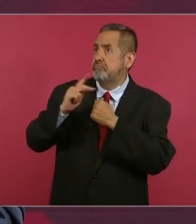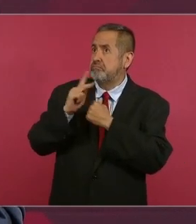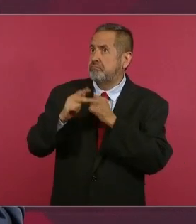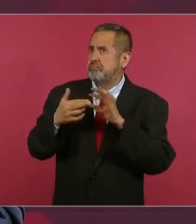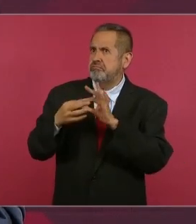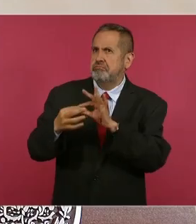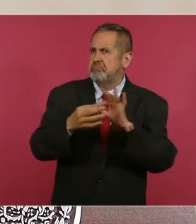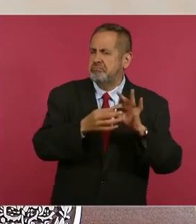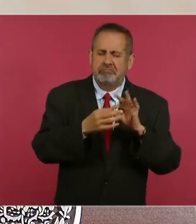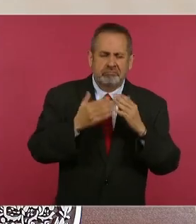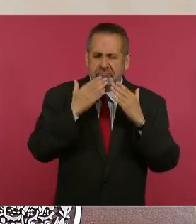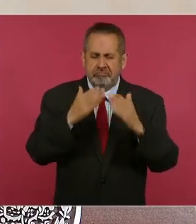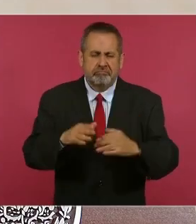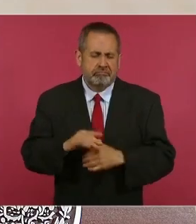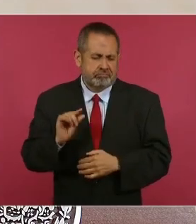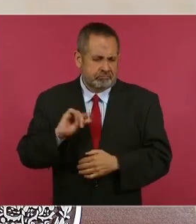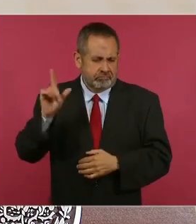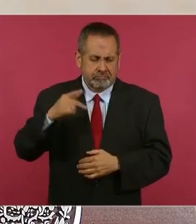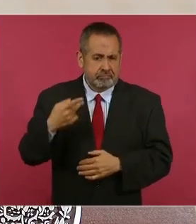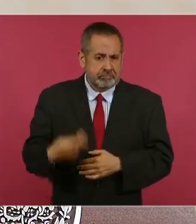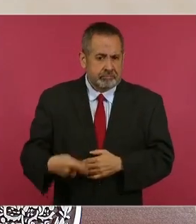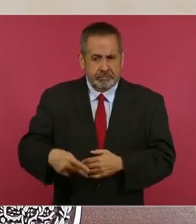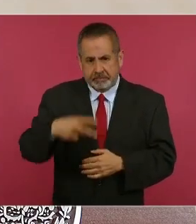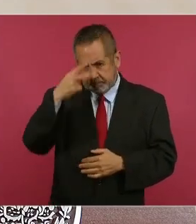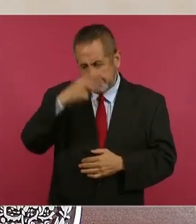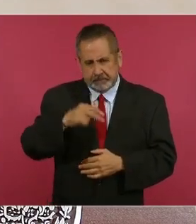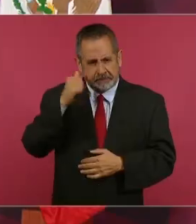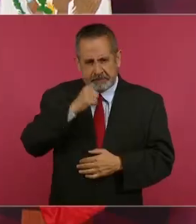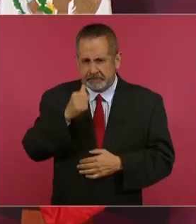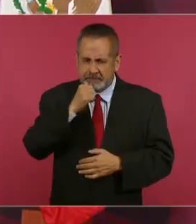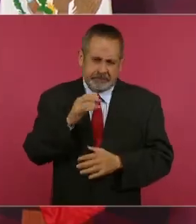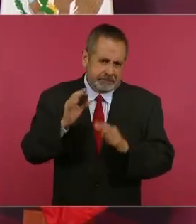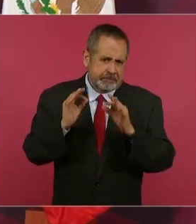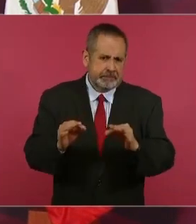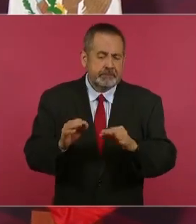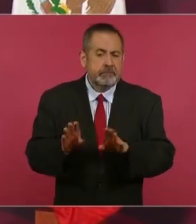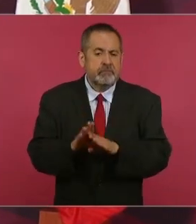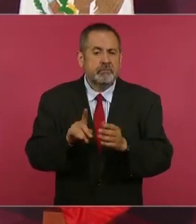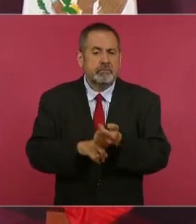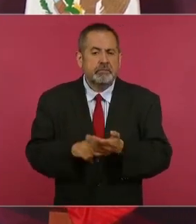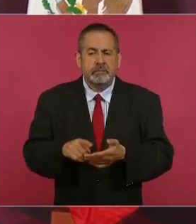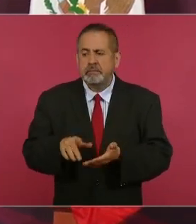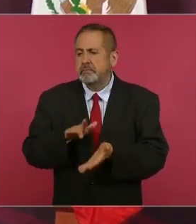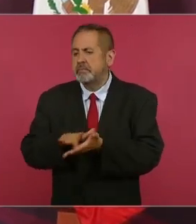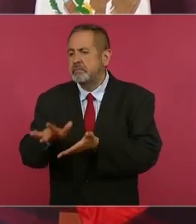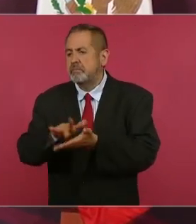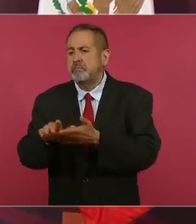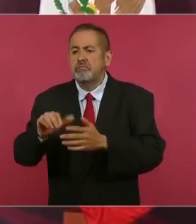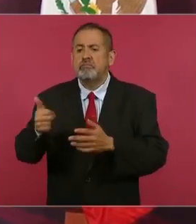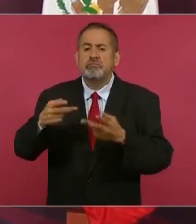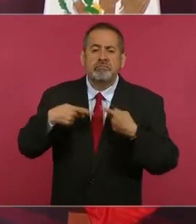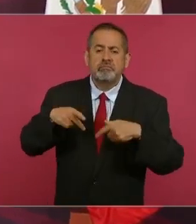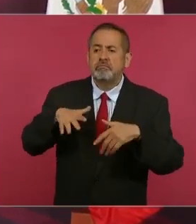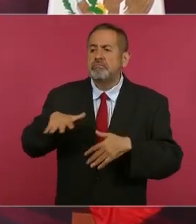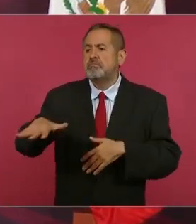se ha distinguido siempre por apoyar a los pueblos,